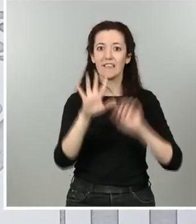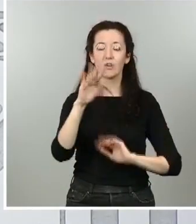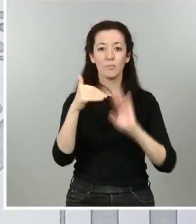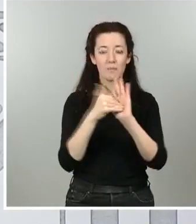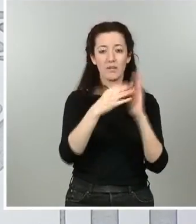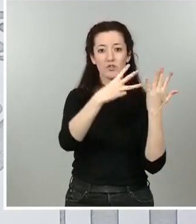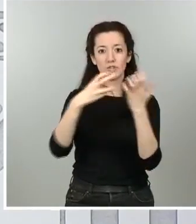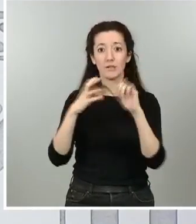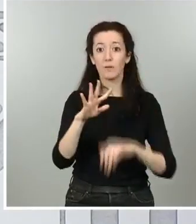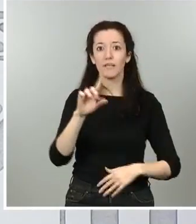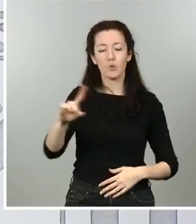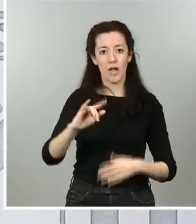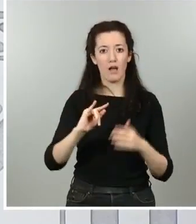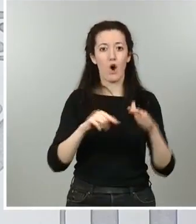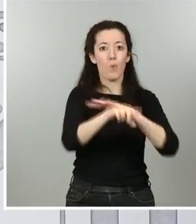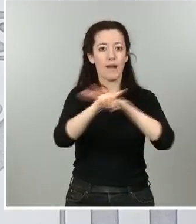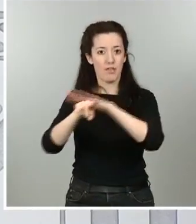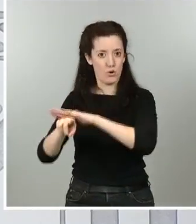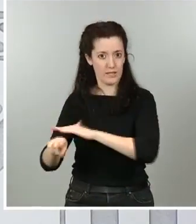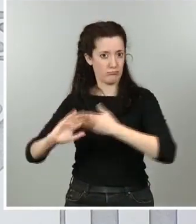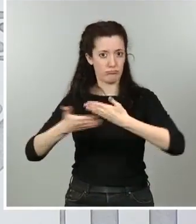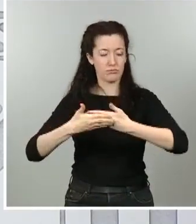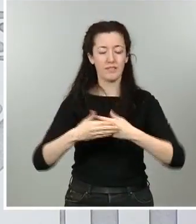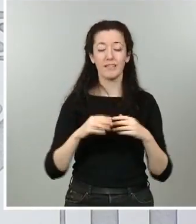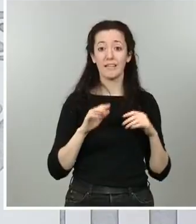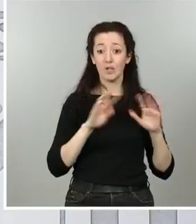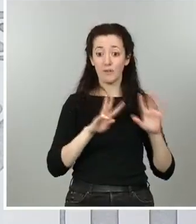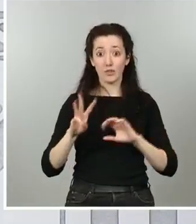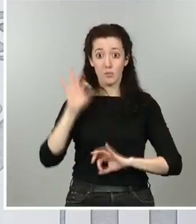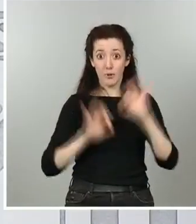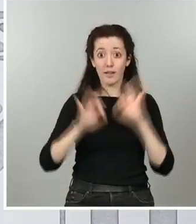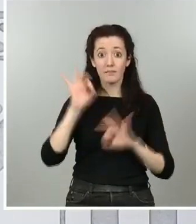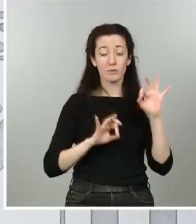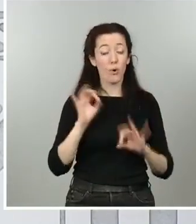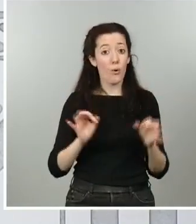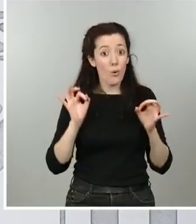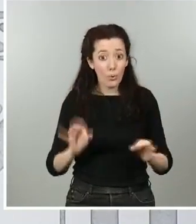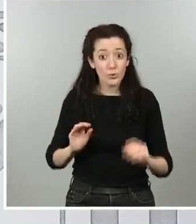265.841 operaciones, de las que el 98% han sido justamente para la pequeña